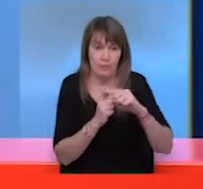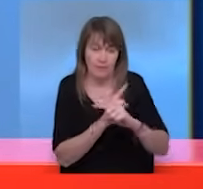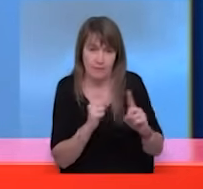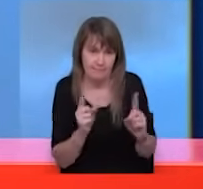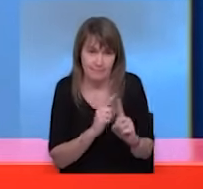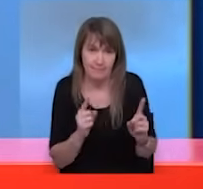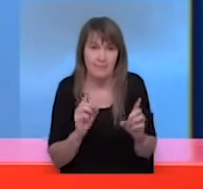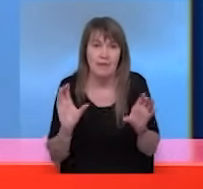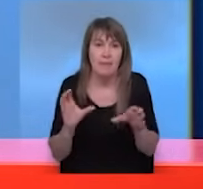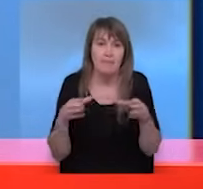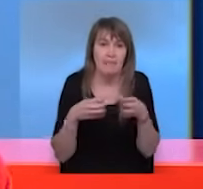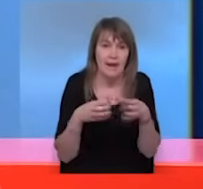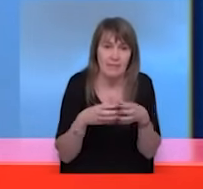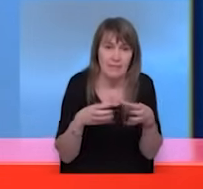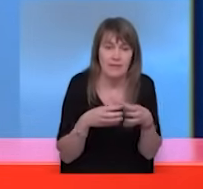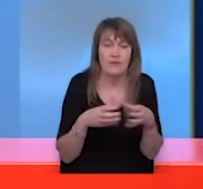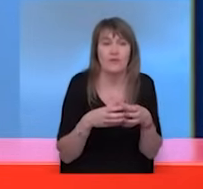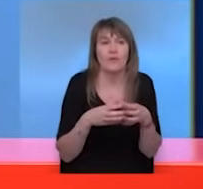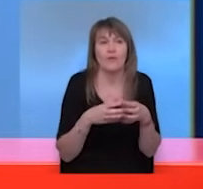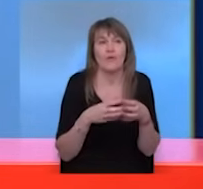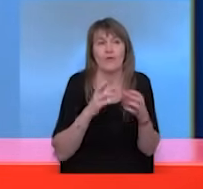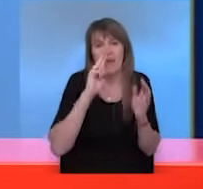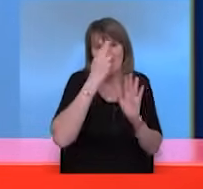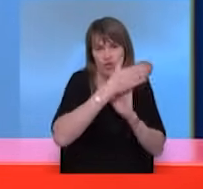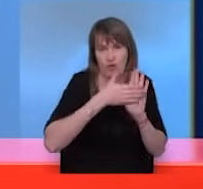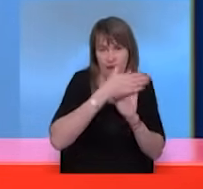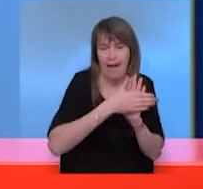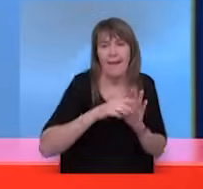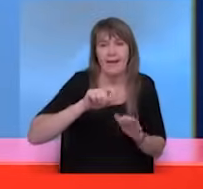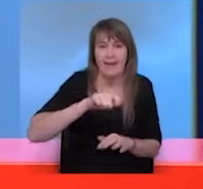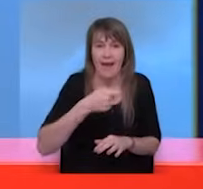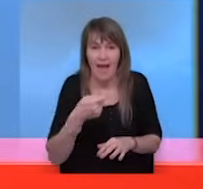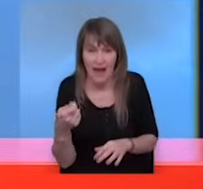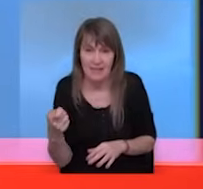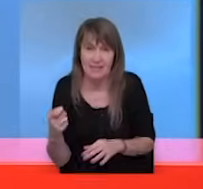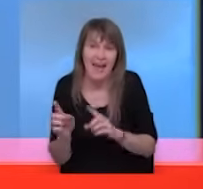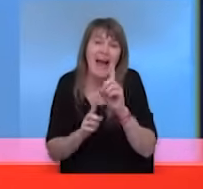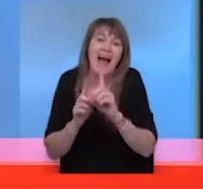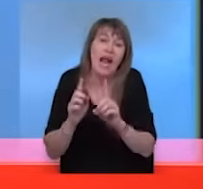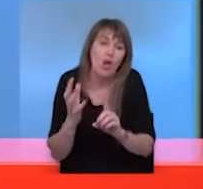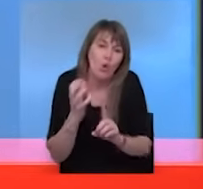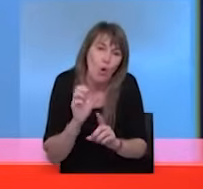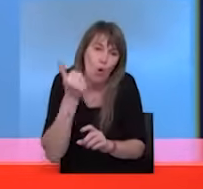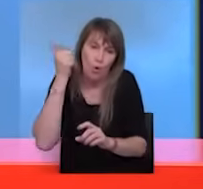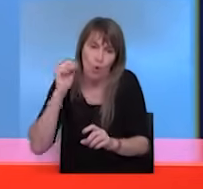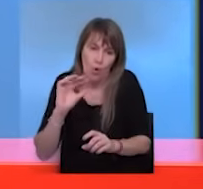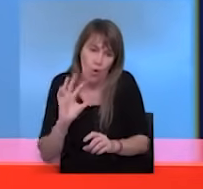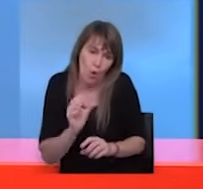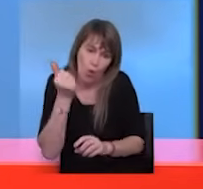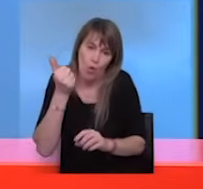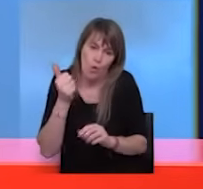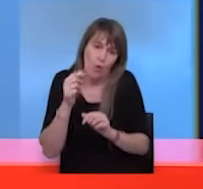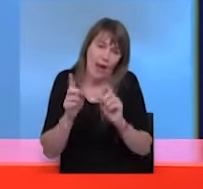nacional y detrás de ellos los canales de televisión obtuvieron algo no lograron recortar